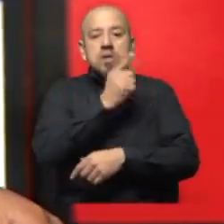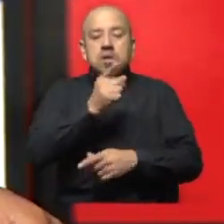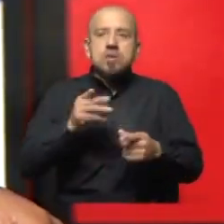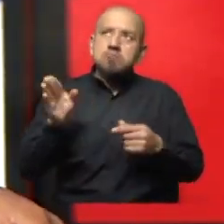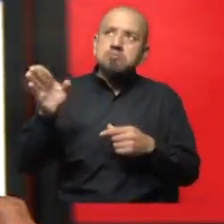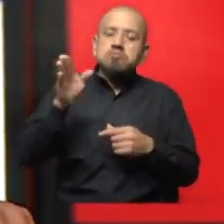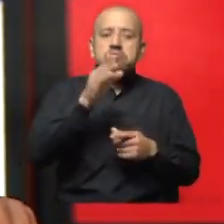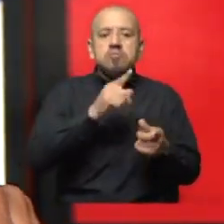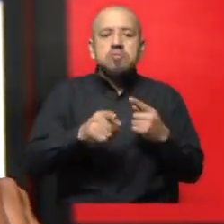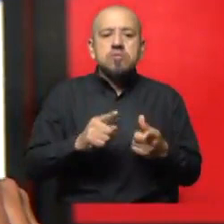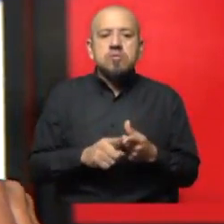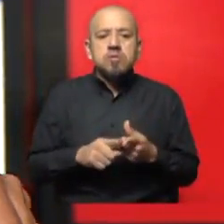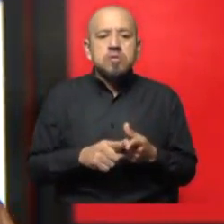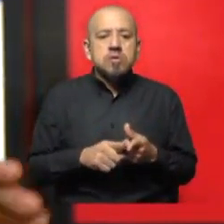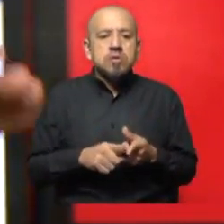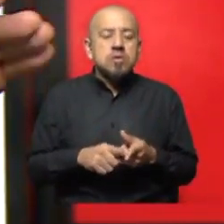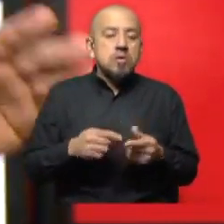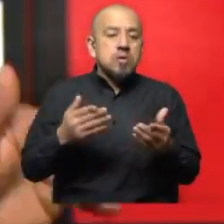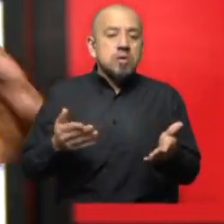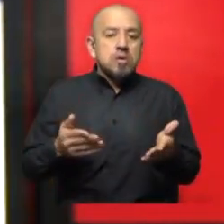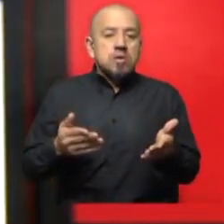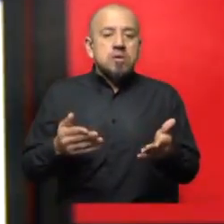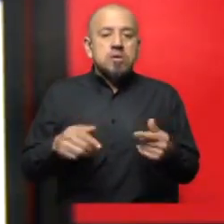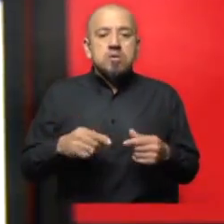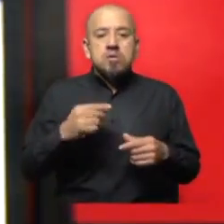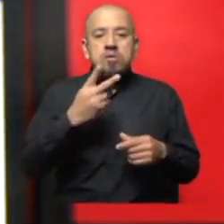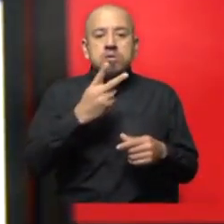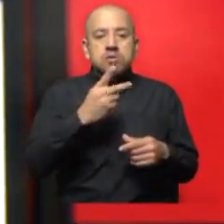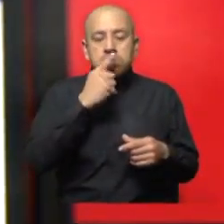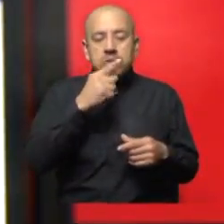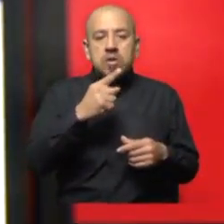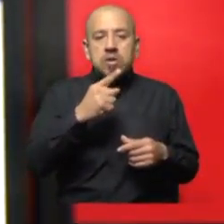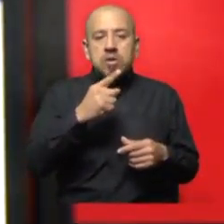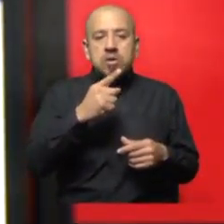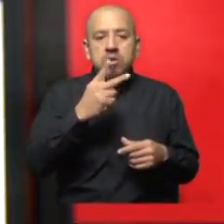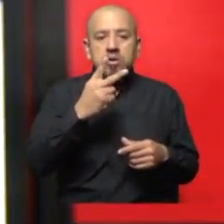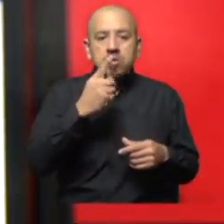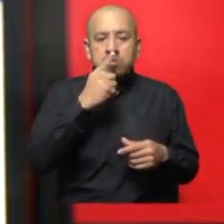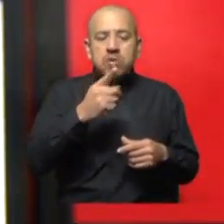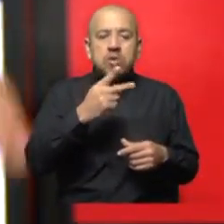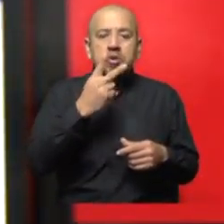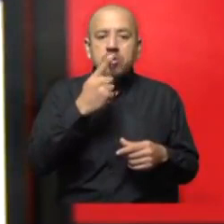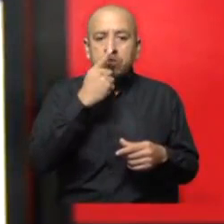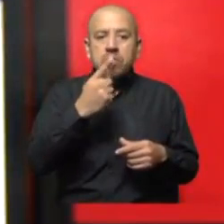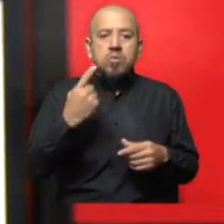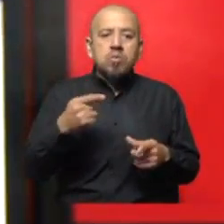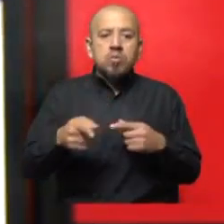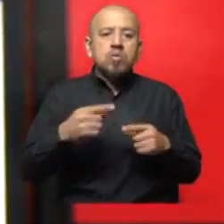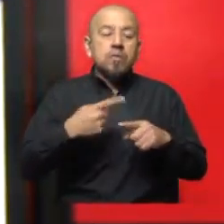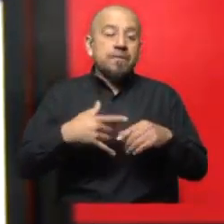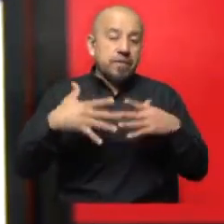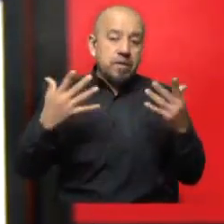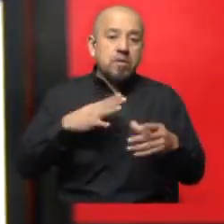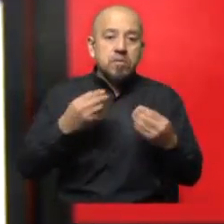locura y en un momento 2000-2001 empieza como levantan empezaban estos grandes festivales todo poco